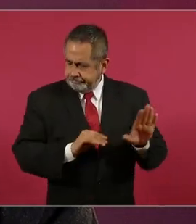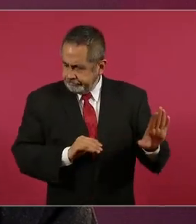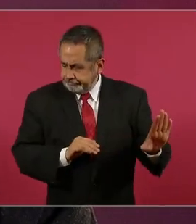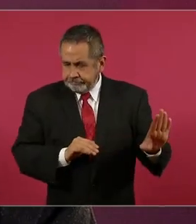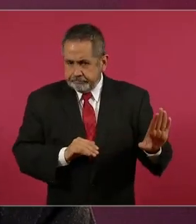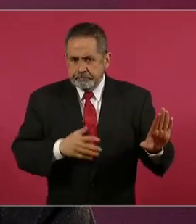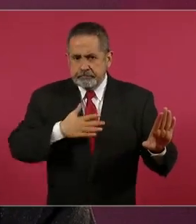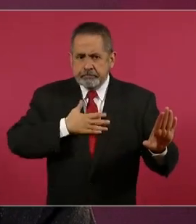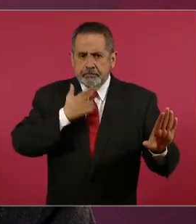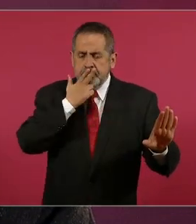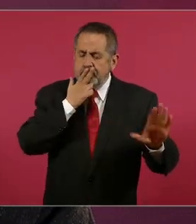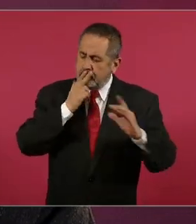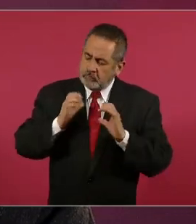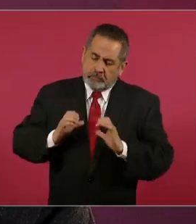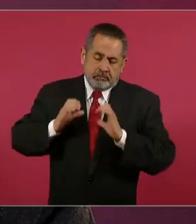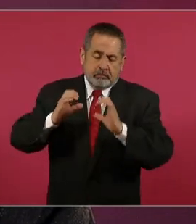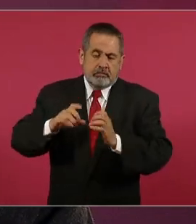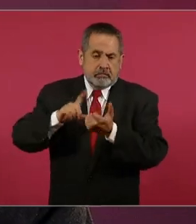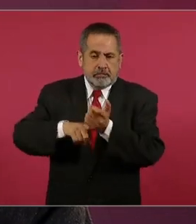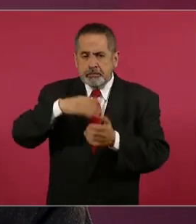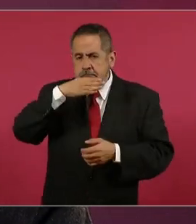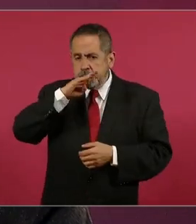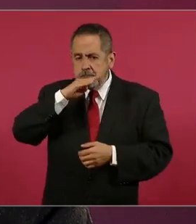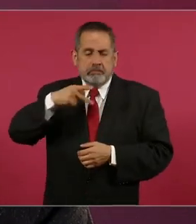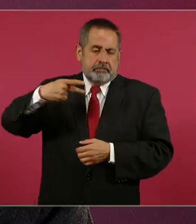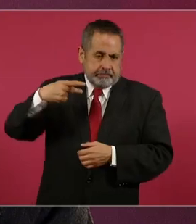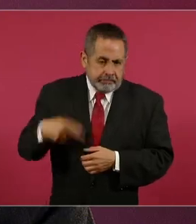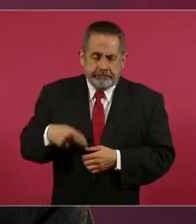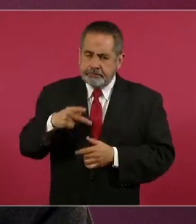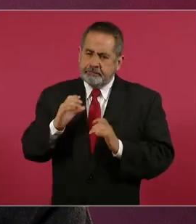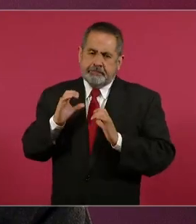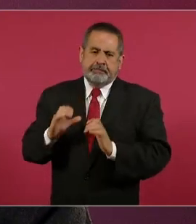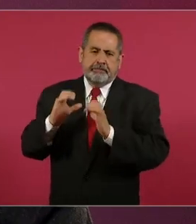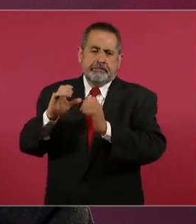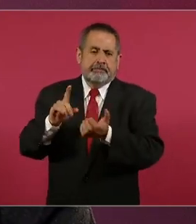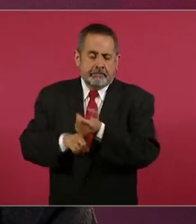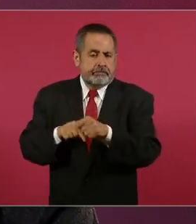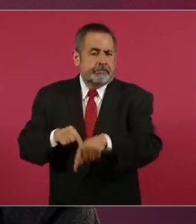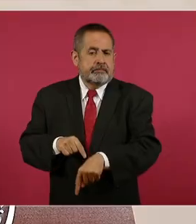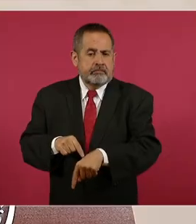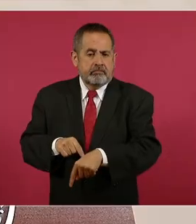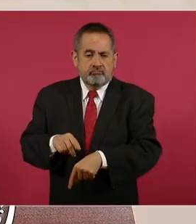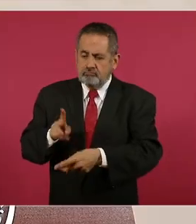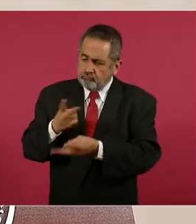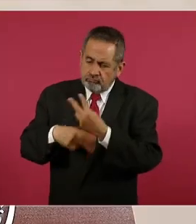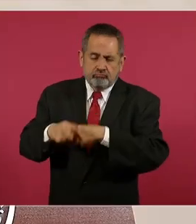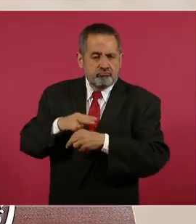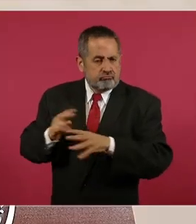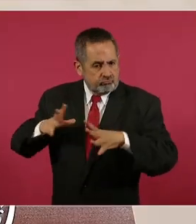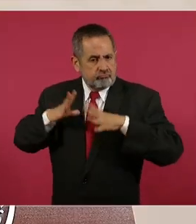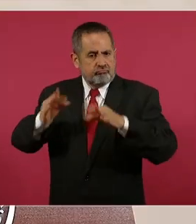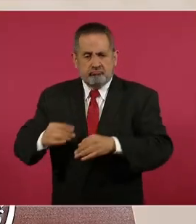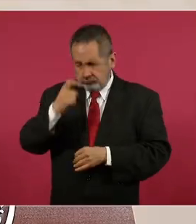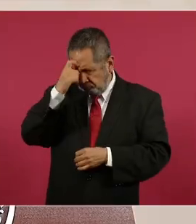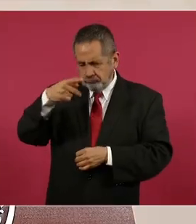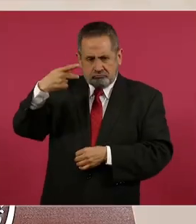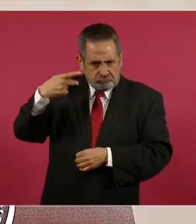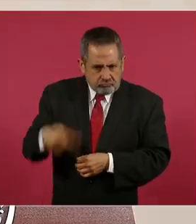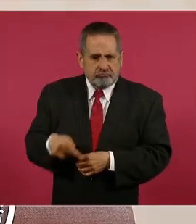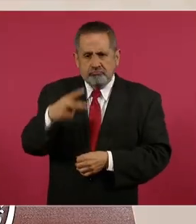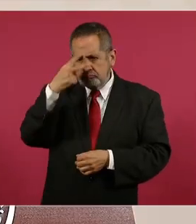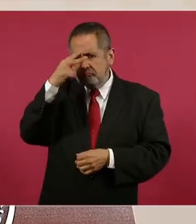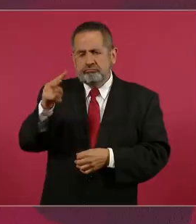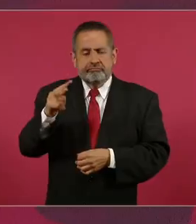Es algo que tenemos que cuidar. El maíz es en efecto originario de México